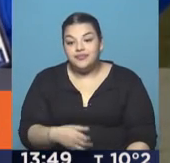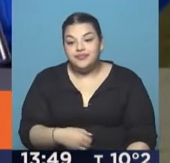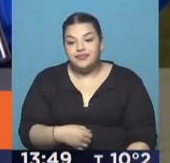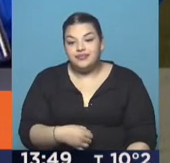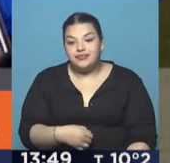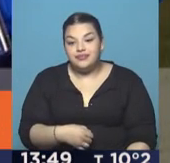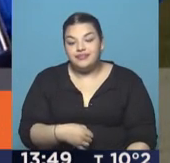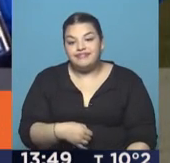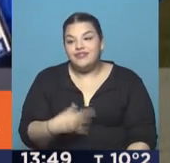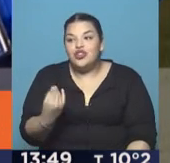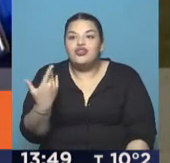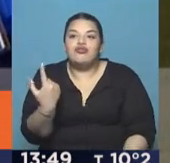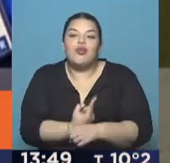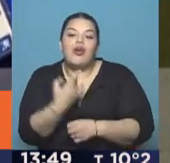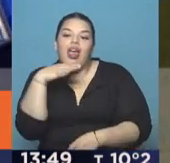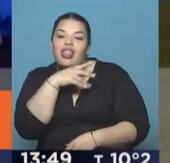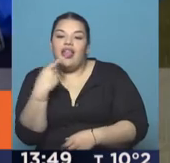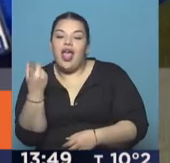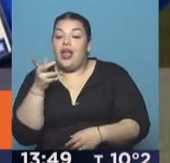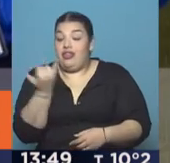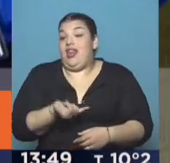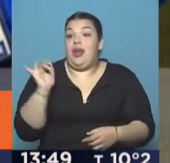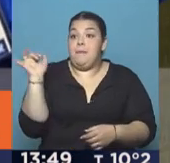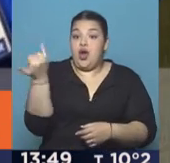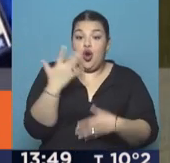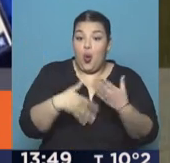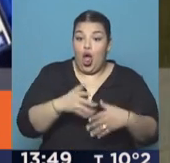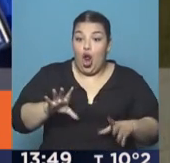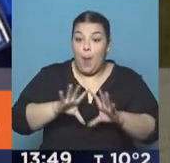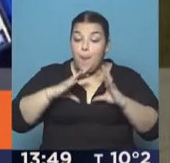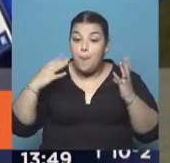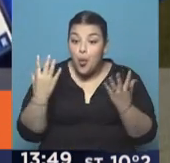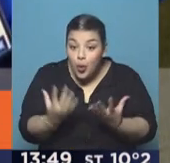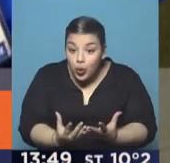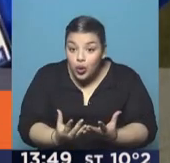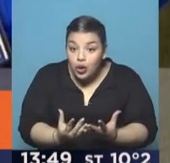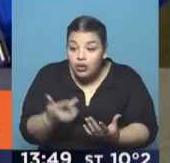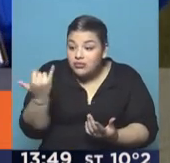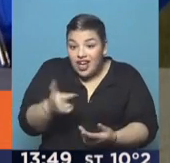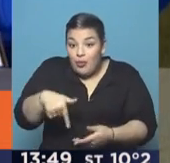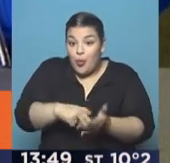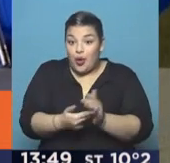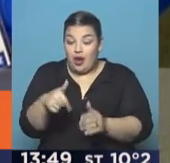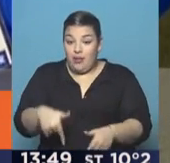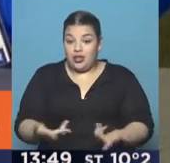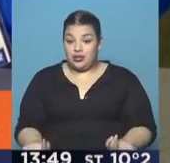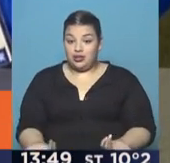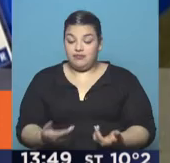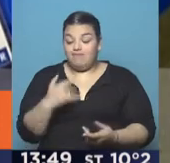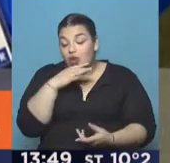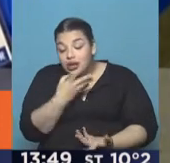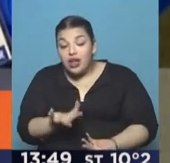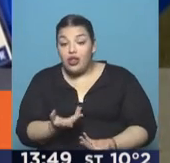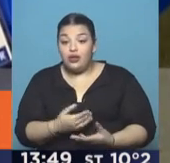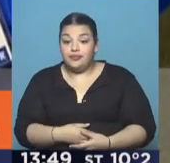no se entiende, teniendo al mejor jugador del mundo, que esté, AFA esté pasando lo que está pasando. No lo entiendo.